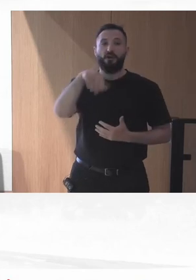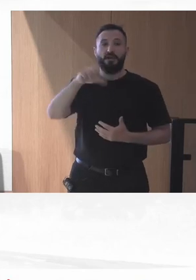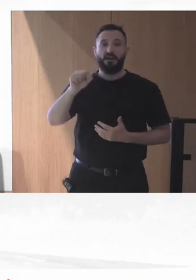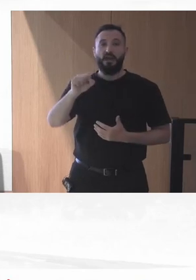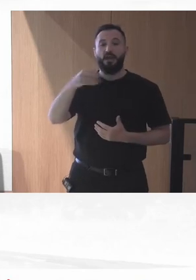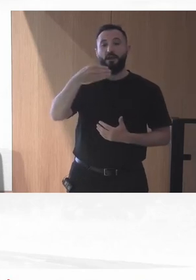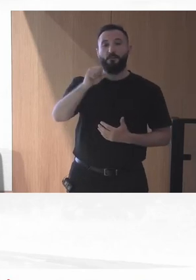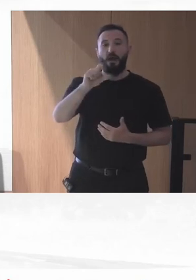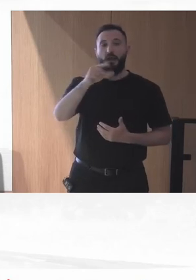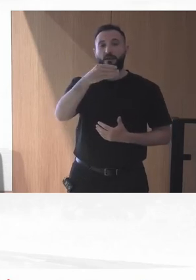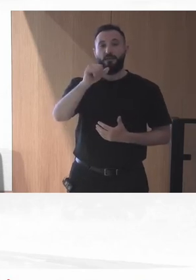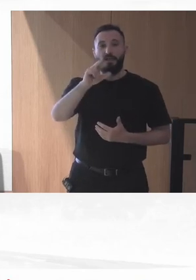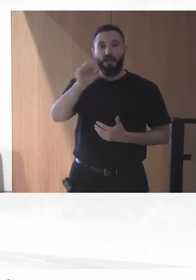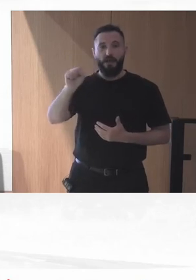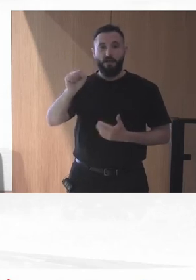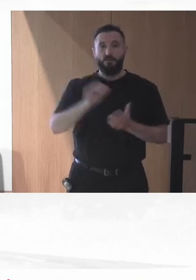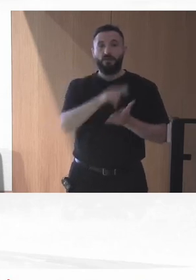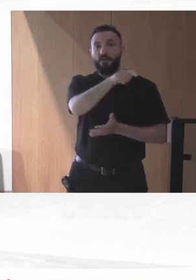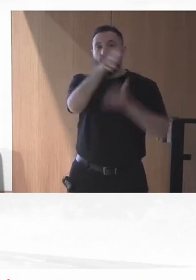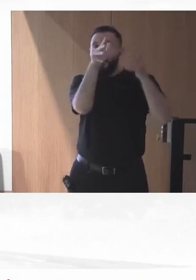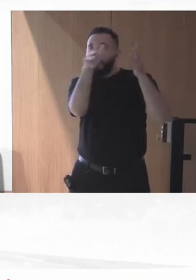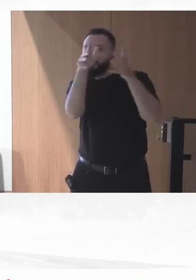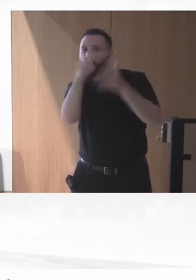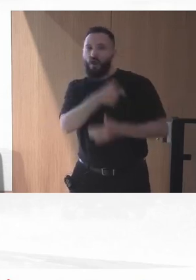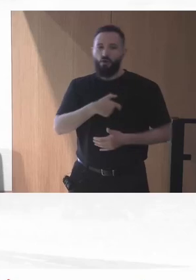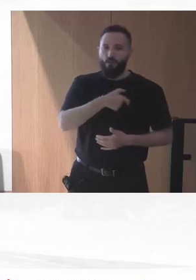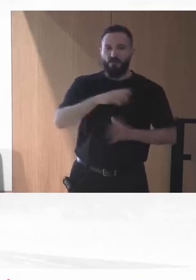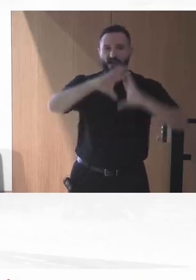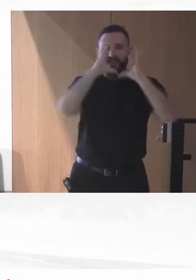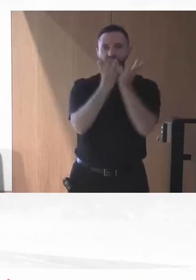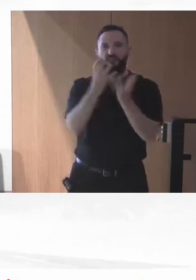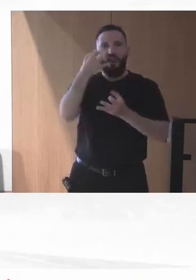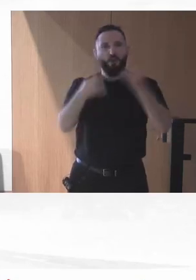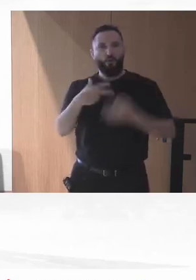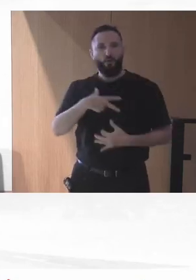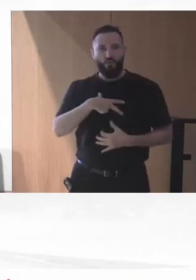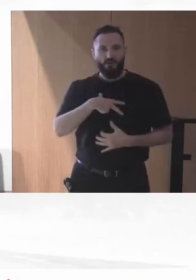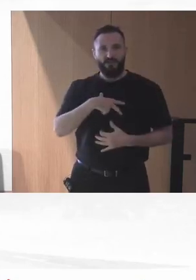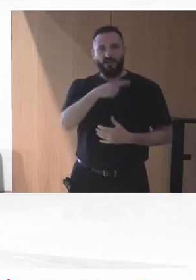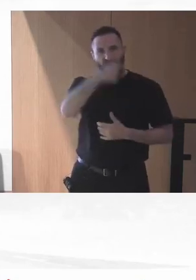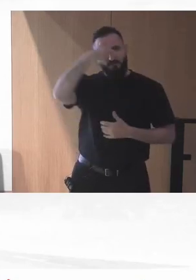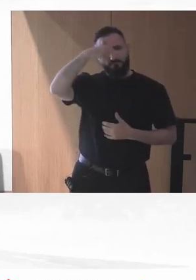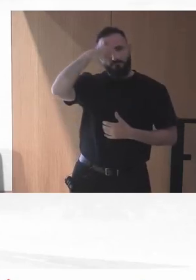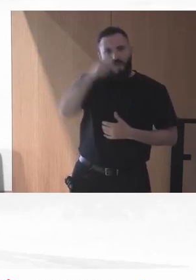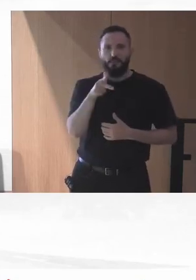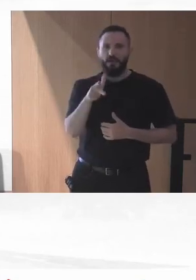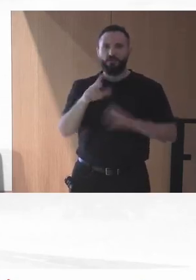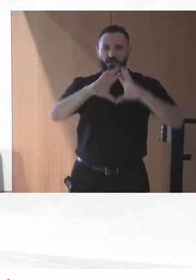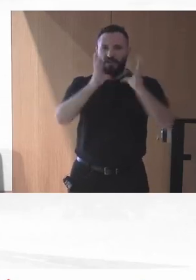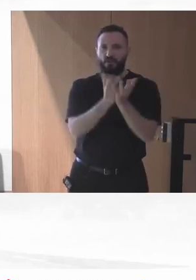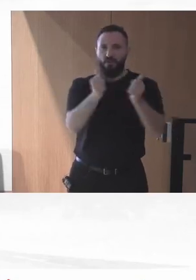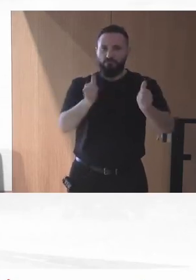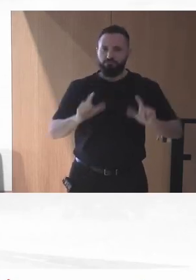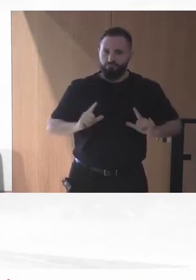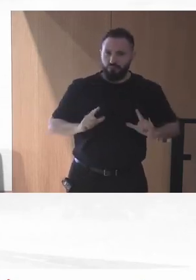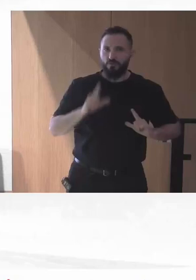es asesora en la Comisión Internacional de Juristas, tiene un doctorado en Derecho Internacional, es una